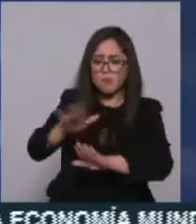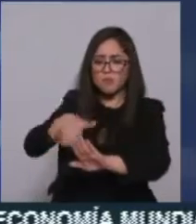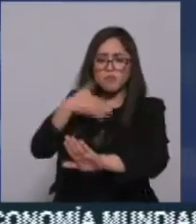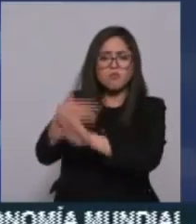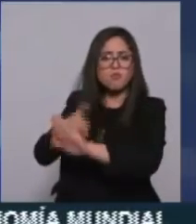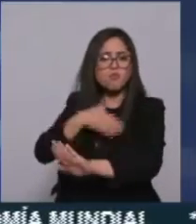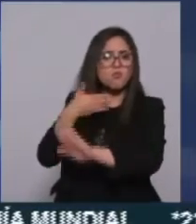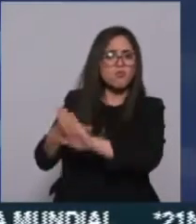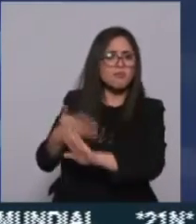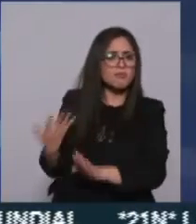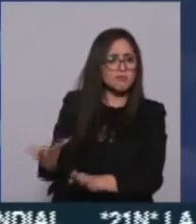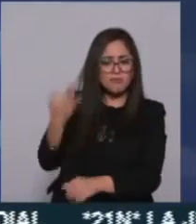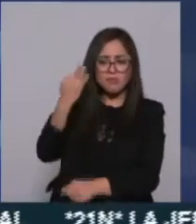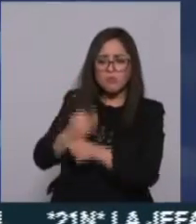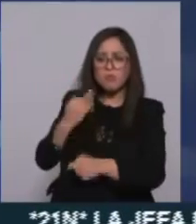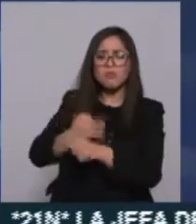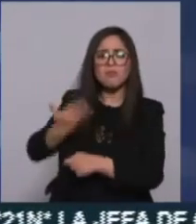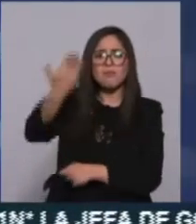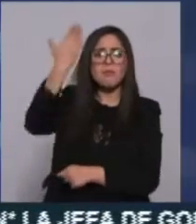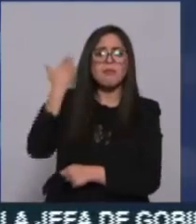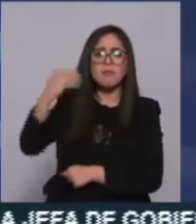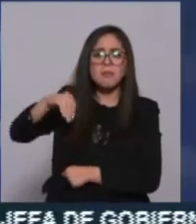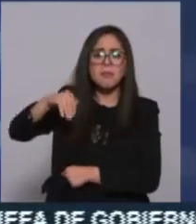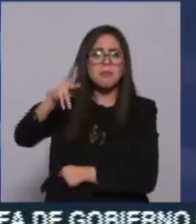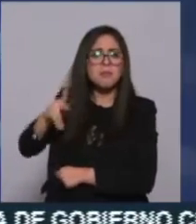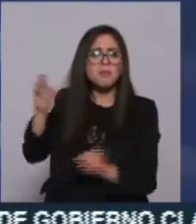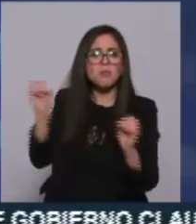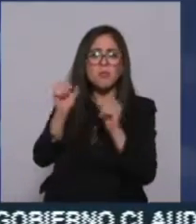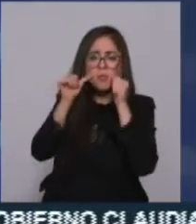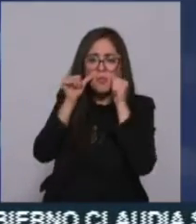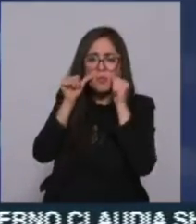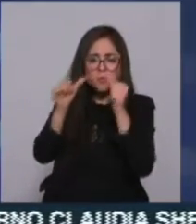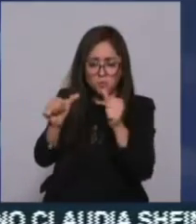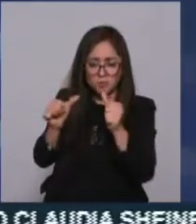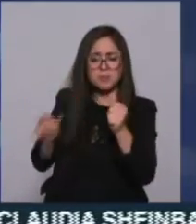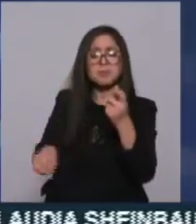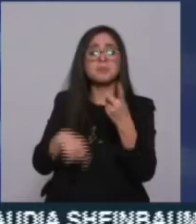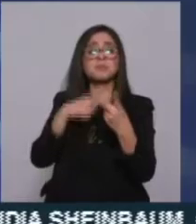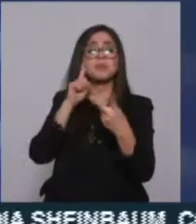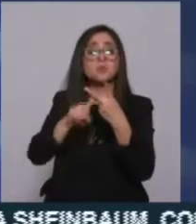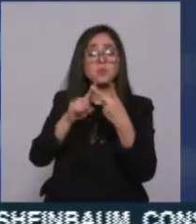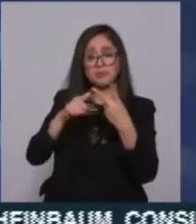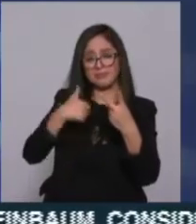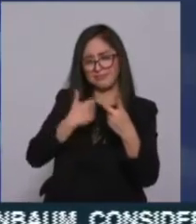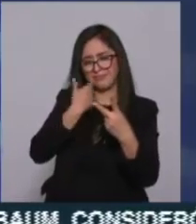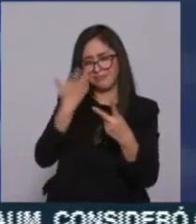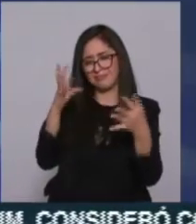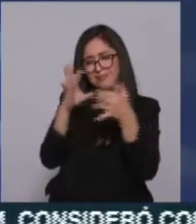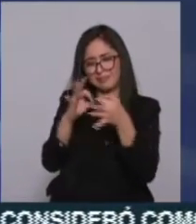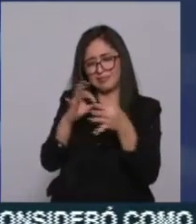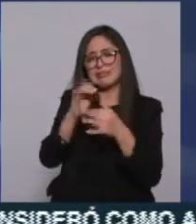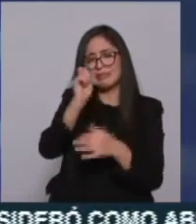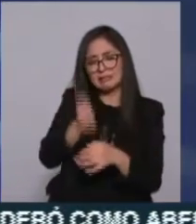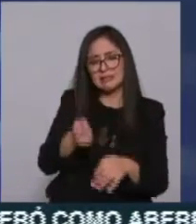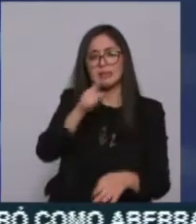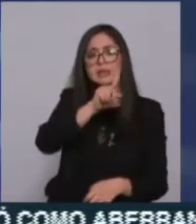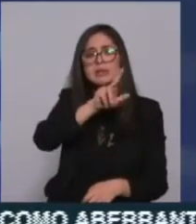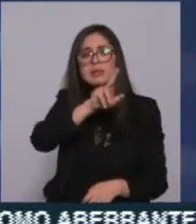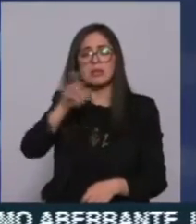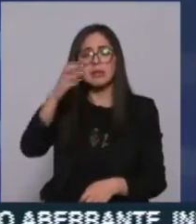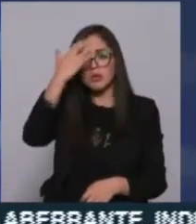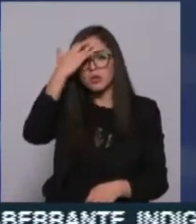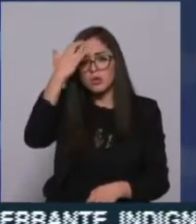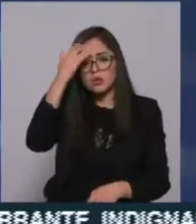terrible situación de los ministerios públicos. Y también hay otro elemento que me parece muy importante, hay un reconocimiento por parte del